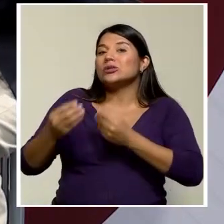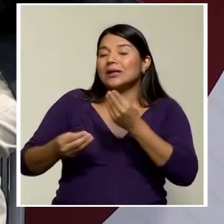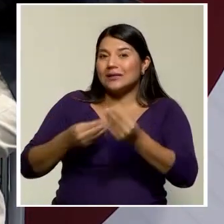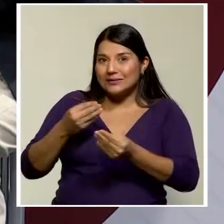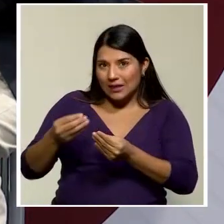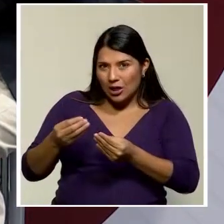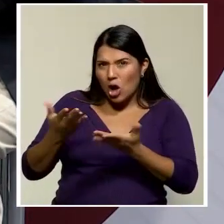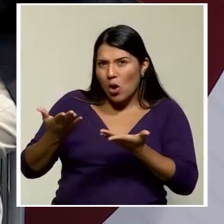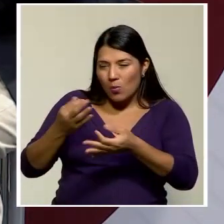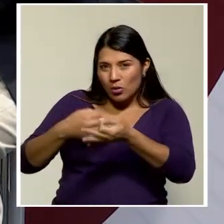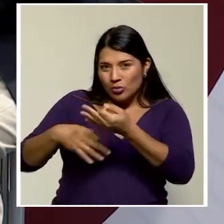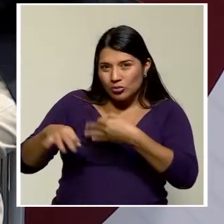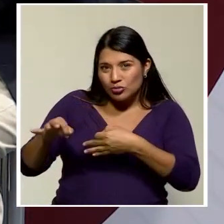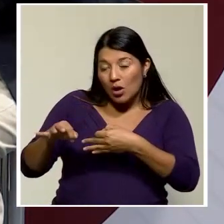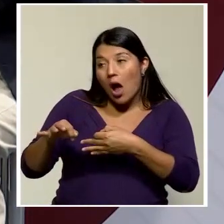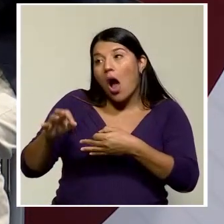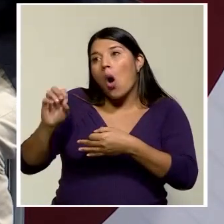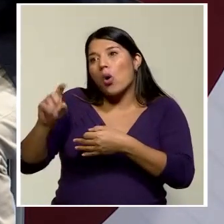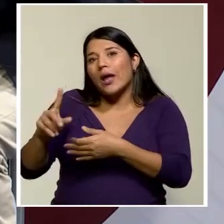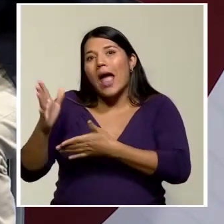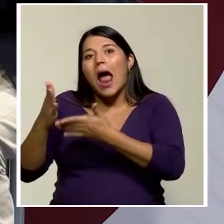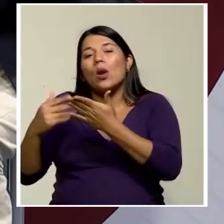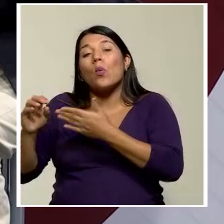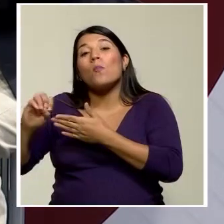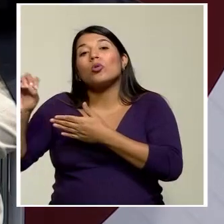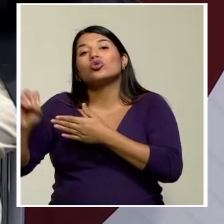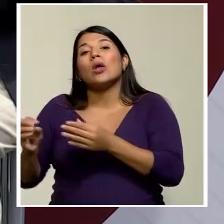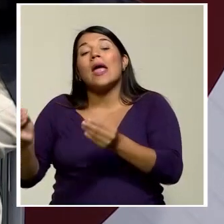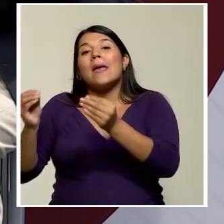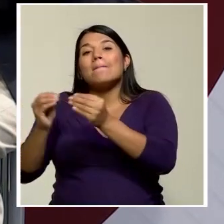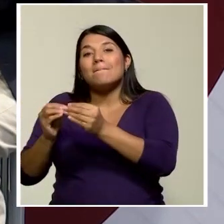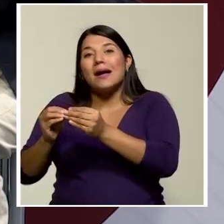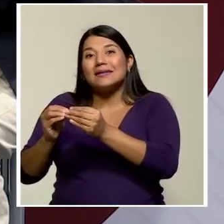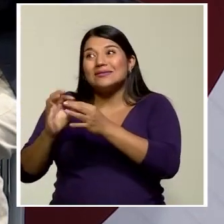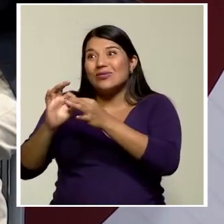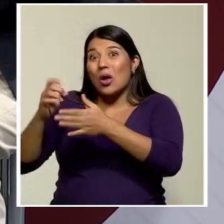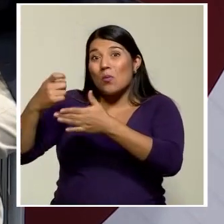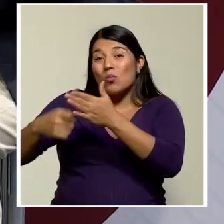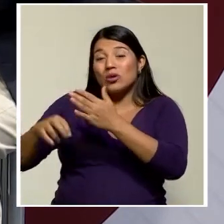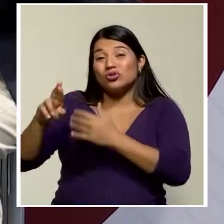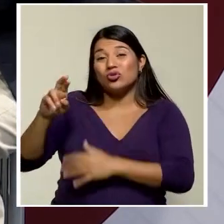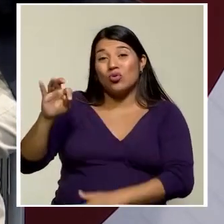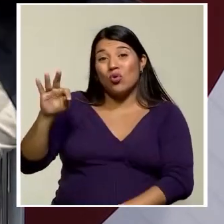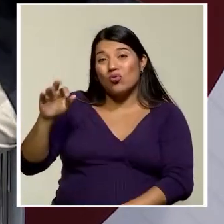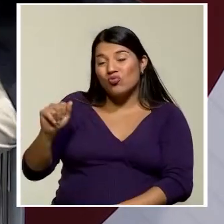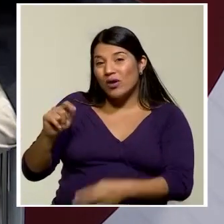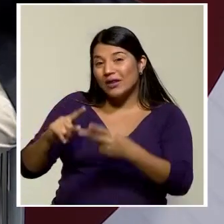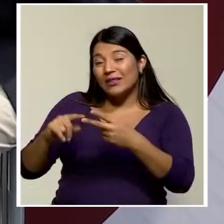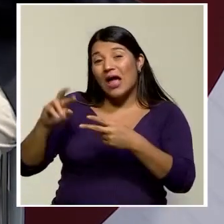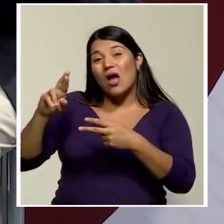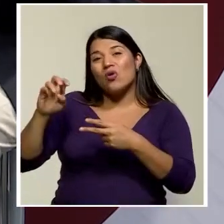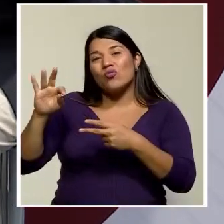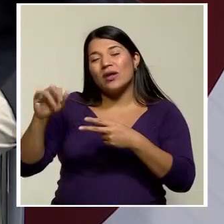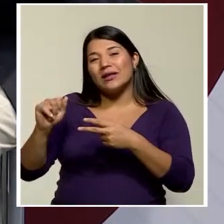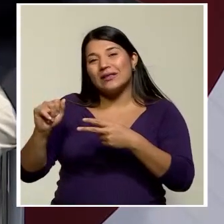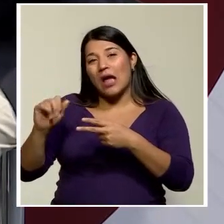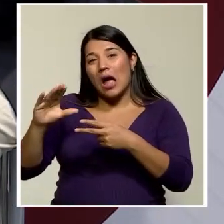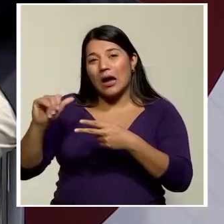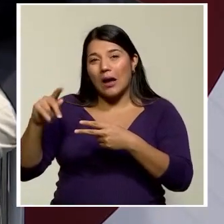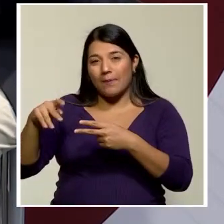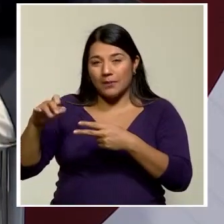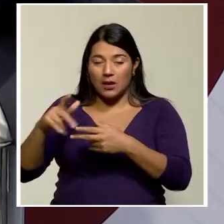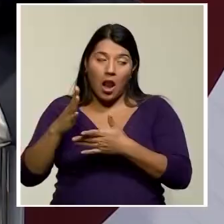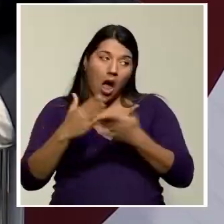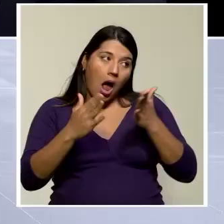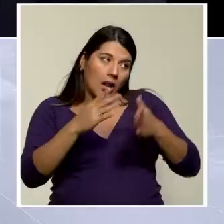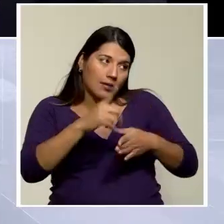sustituirlas por alguna tasa adicional de impuestos sobre la renta, de rentas de capital, de las rentas más altas. Alguien tiene que pagar. Claro,